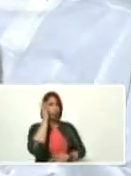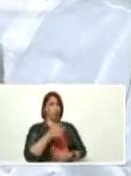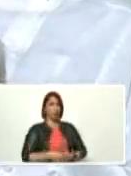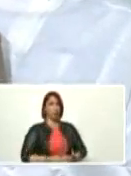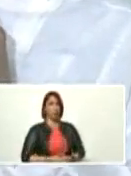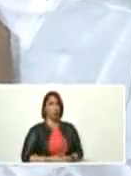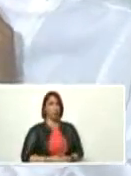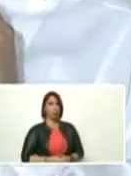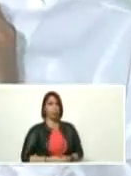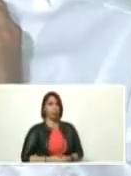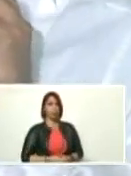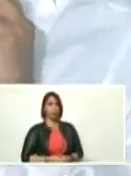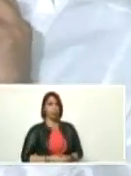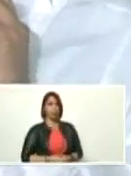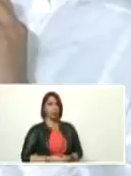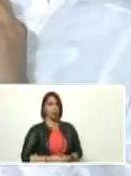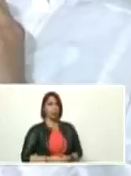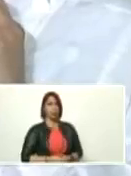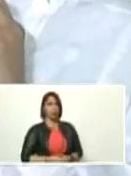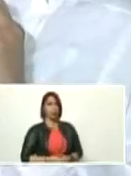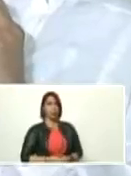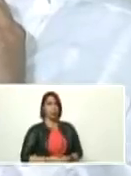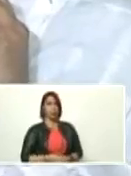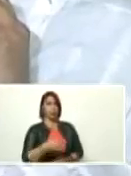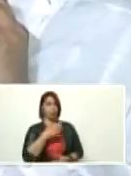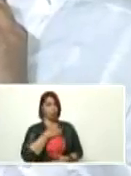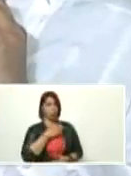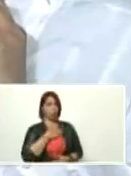la propuesta, que